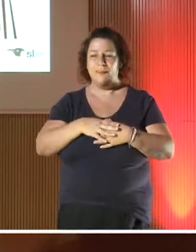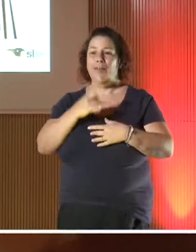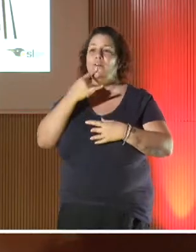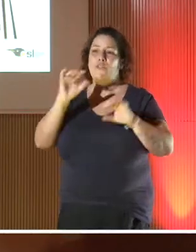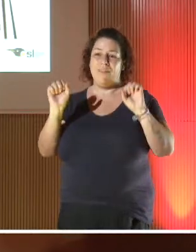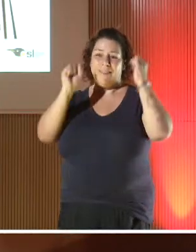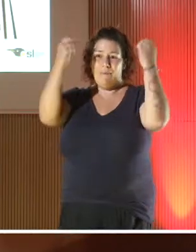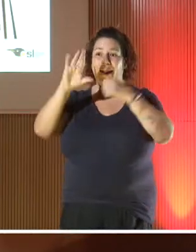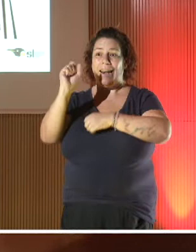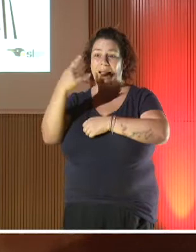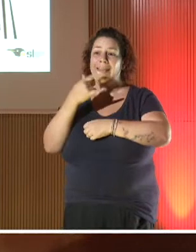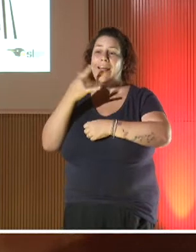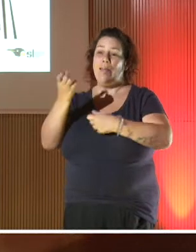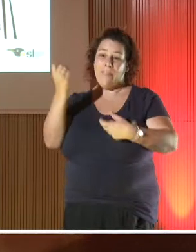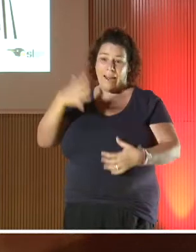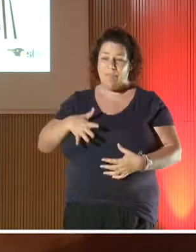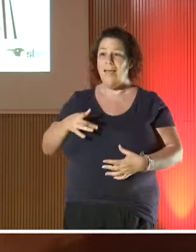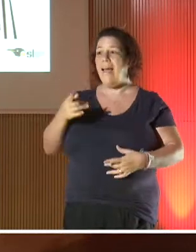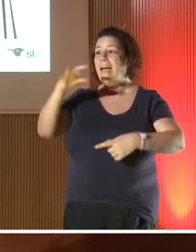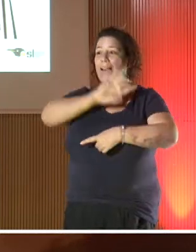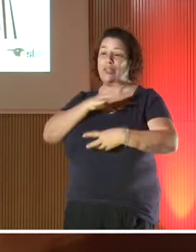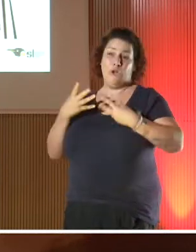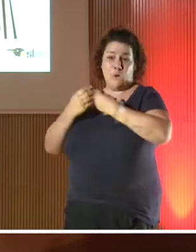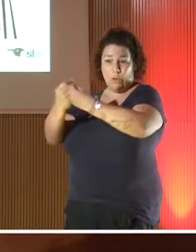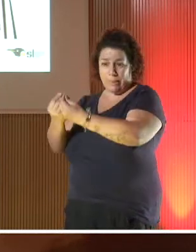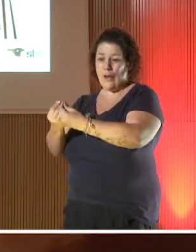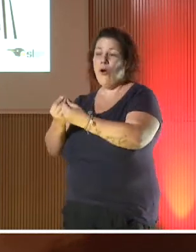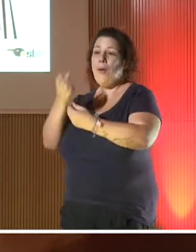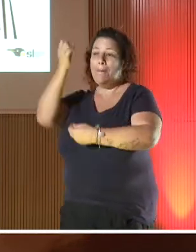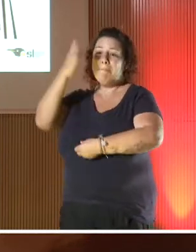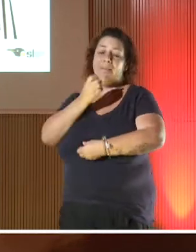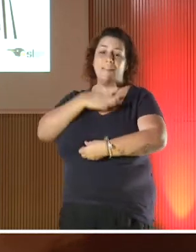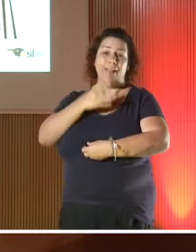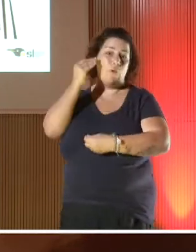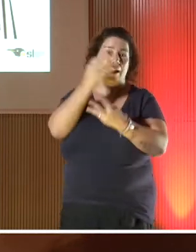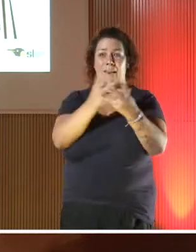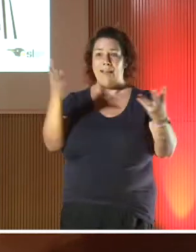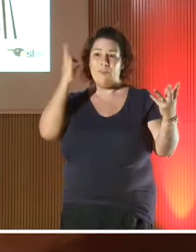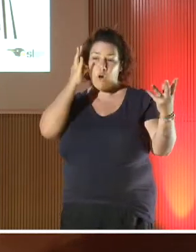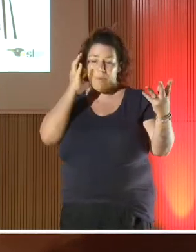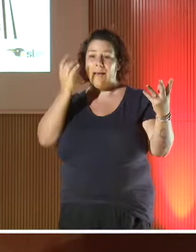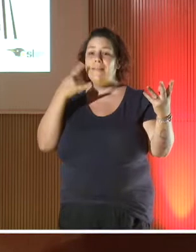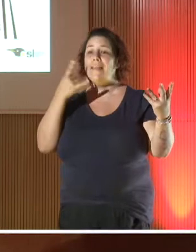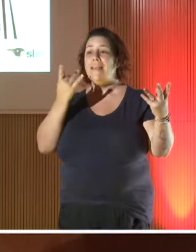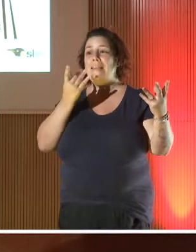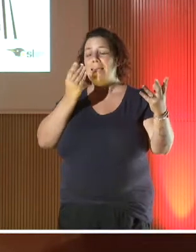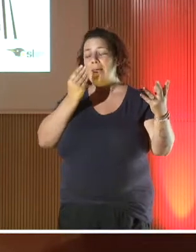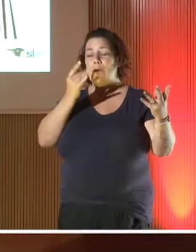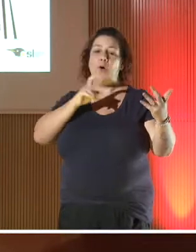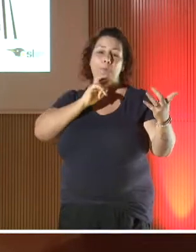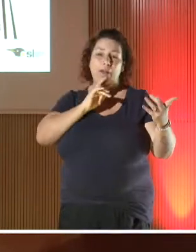eres de gracias. Ese Señor viene contigo. Jodida tú eres entre todas las cómicas y complejo es el fruto de tus monólogos,